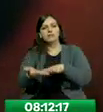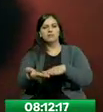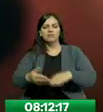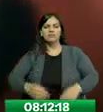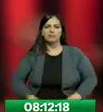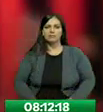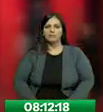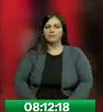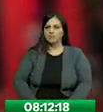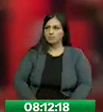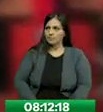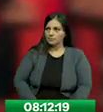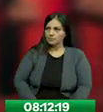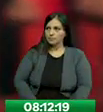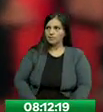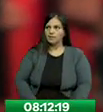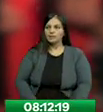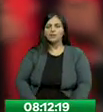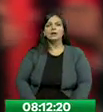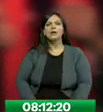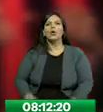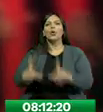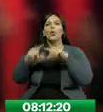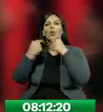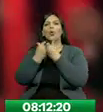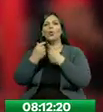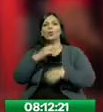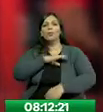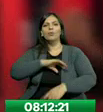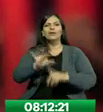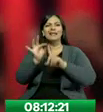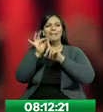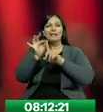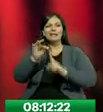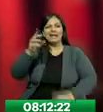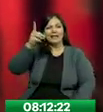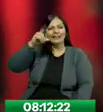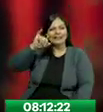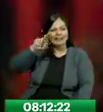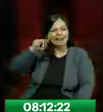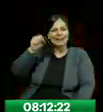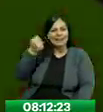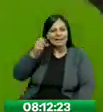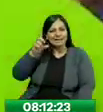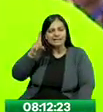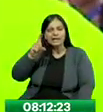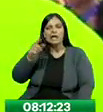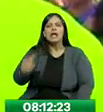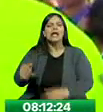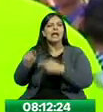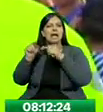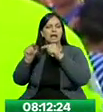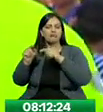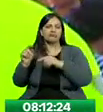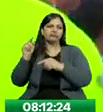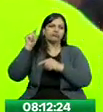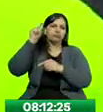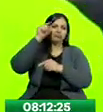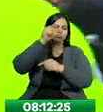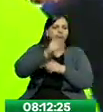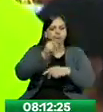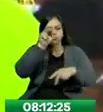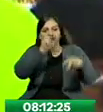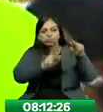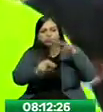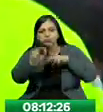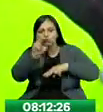movilizaron hasta el punto. Agentes de la DINASEP daban detalles de lo que había ocurrido. Médicos del lugar lo único que confirman es que se encuentra